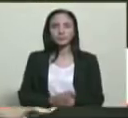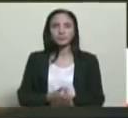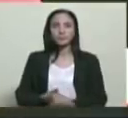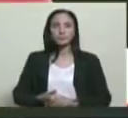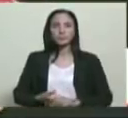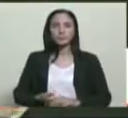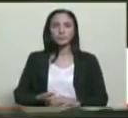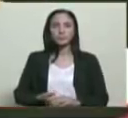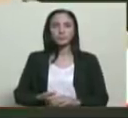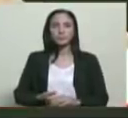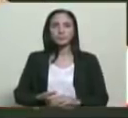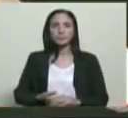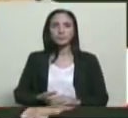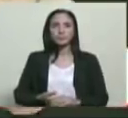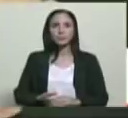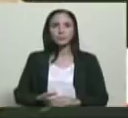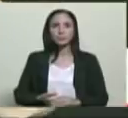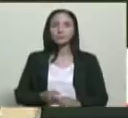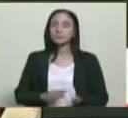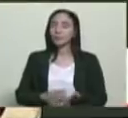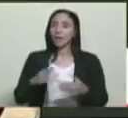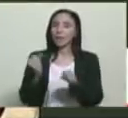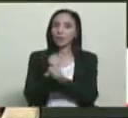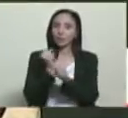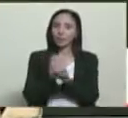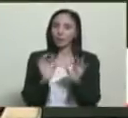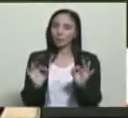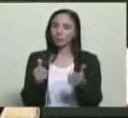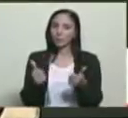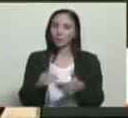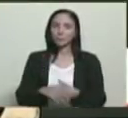¡Cúmplase! Buena jornada, pues,